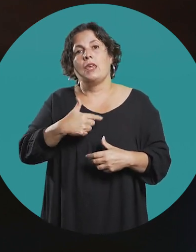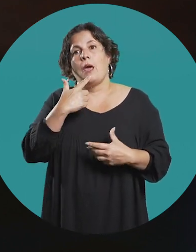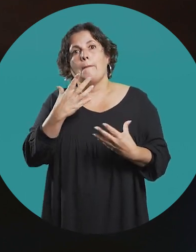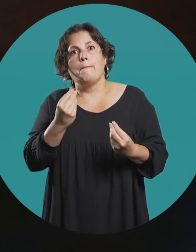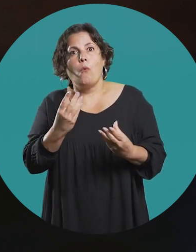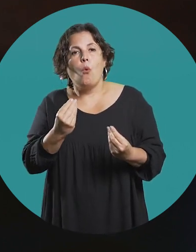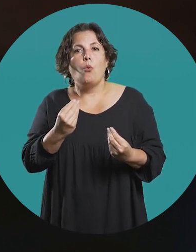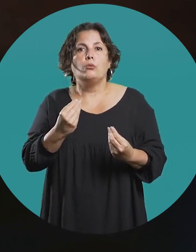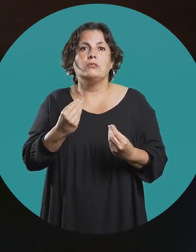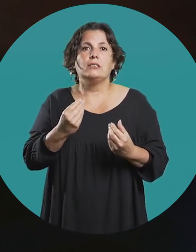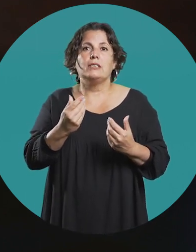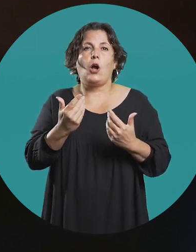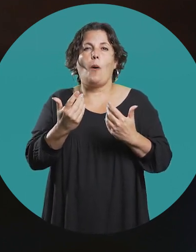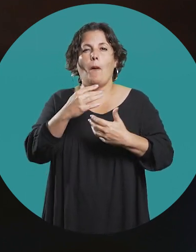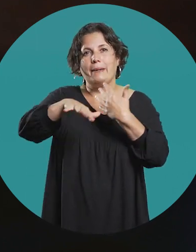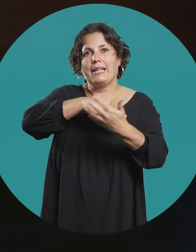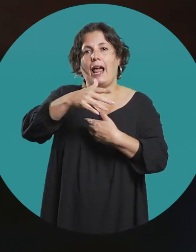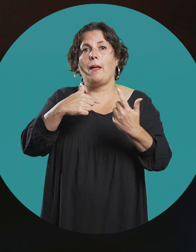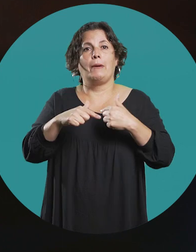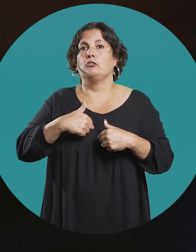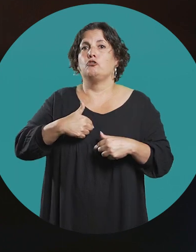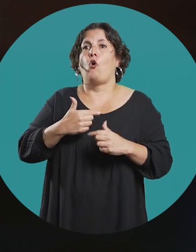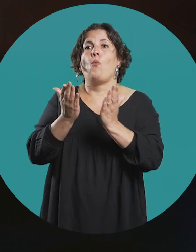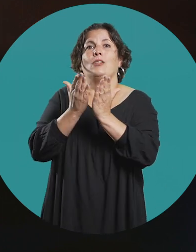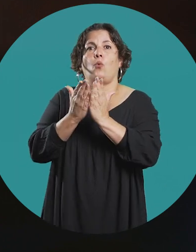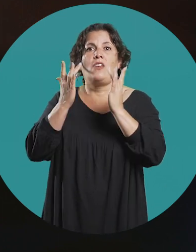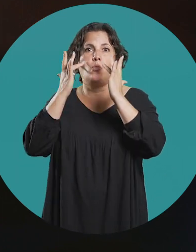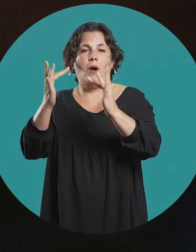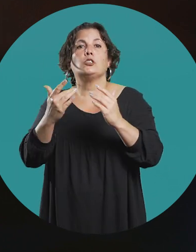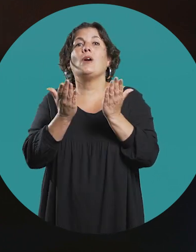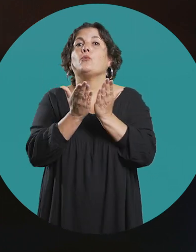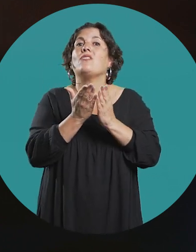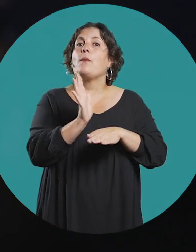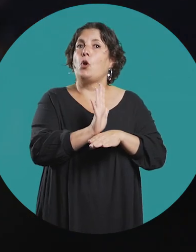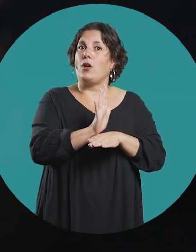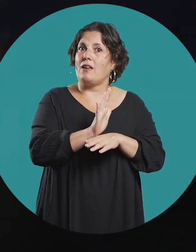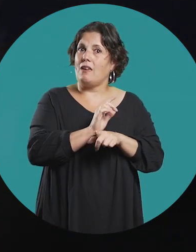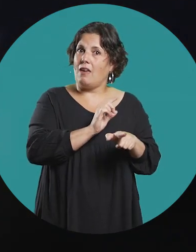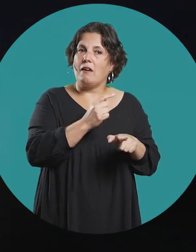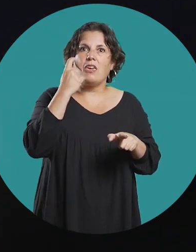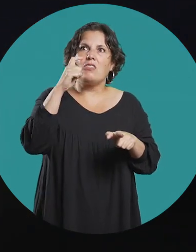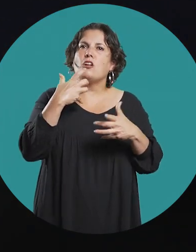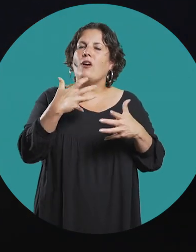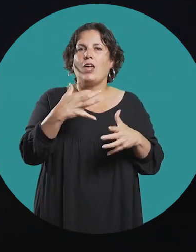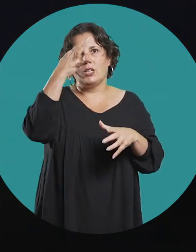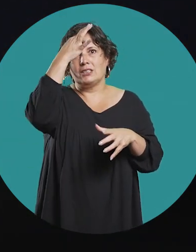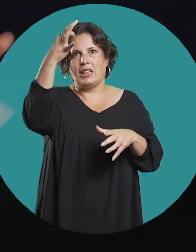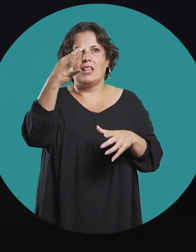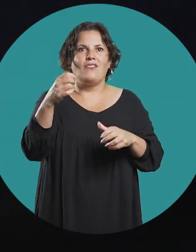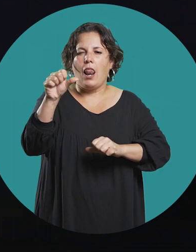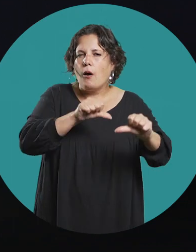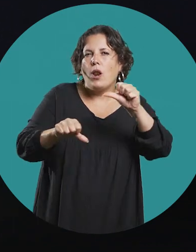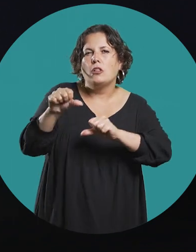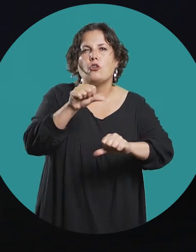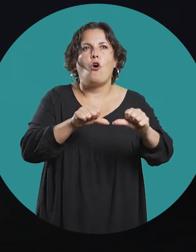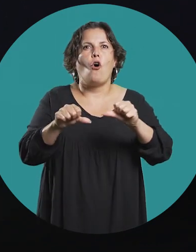Muchas, de algún modo se fueron integrando, pero yo no estudié educación primero, yo estudié biología, con la idea de ser científica, de